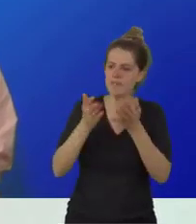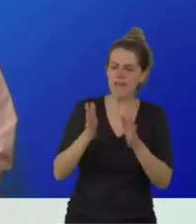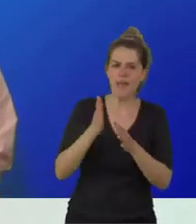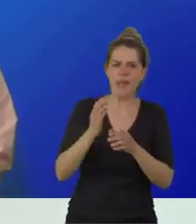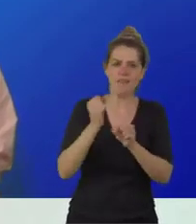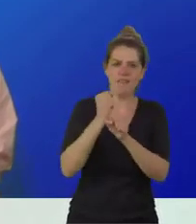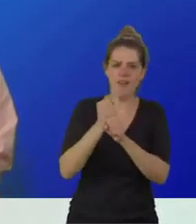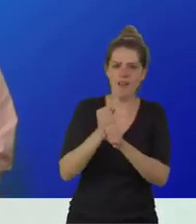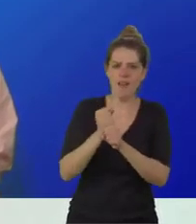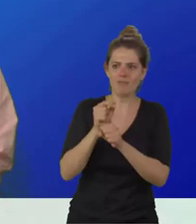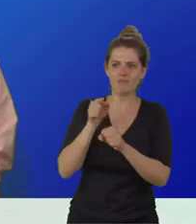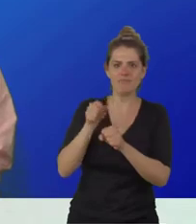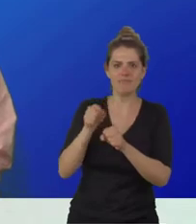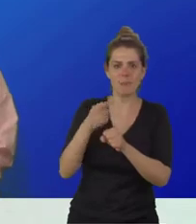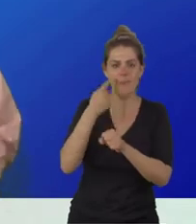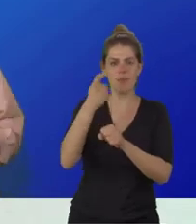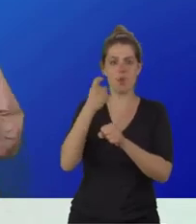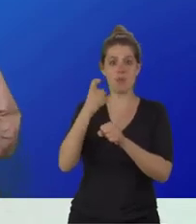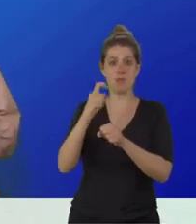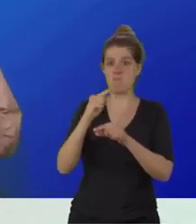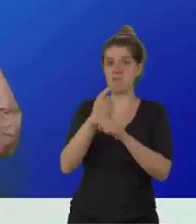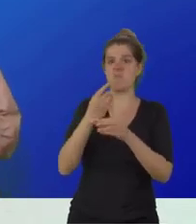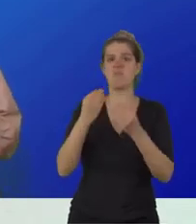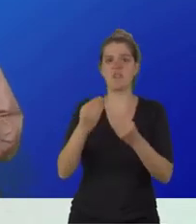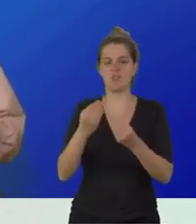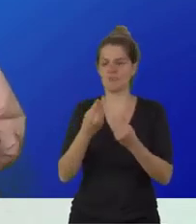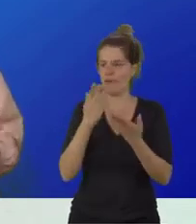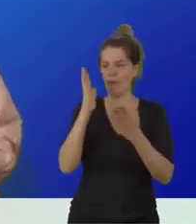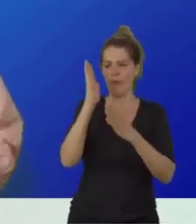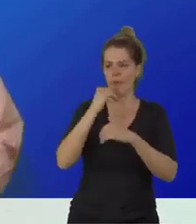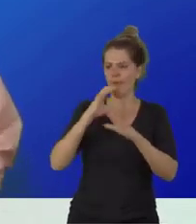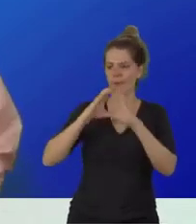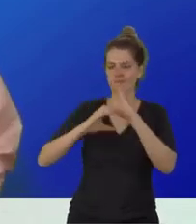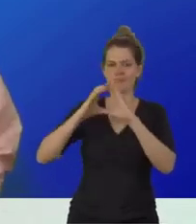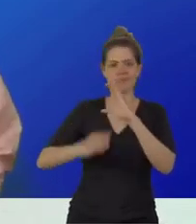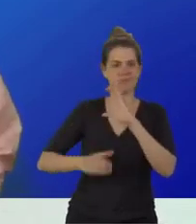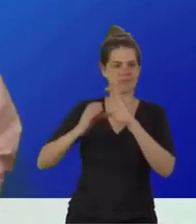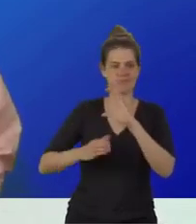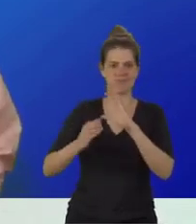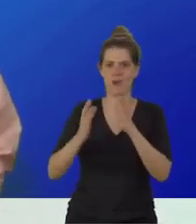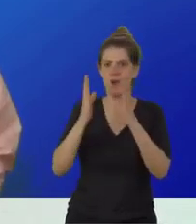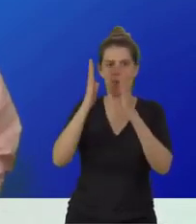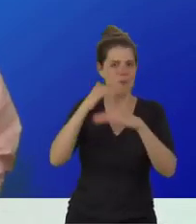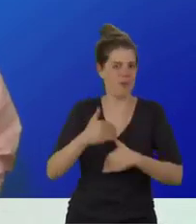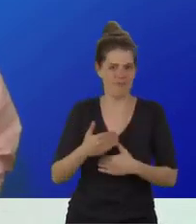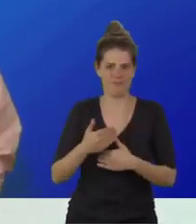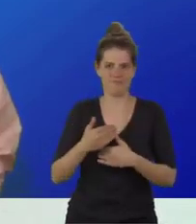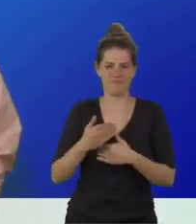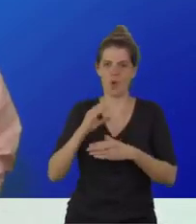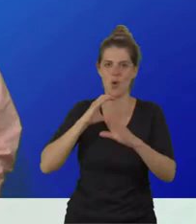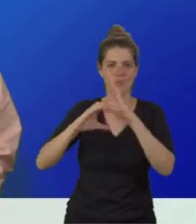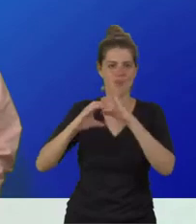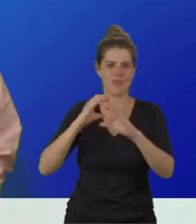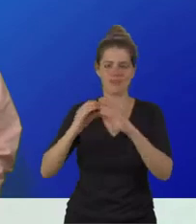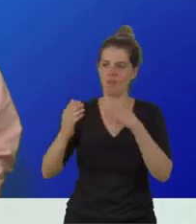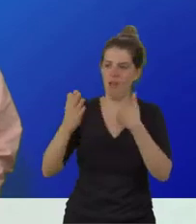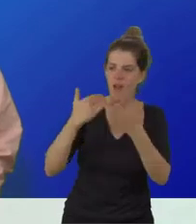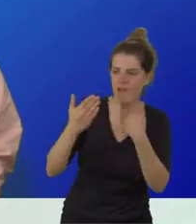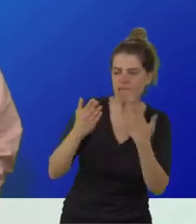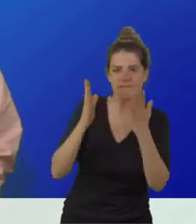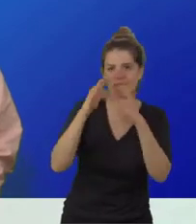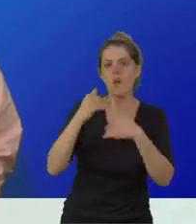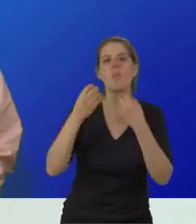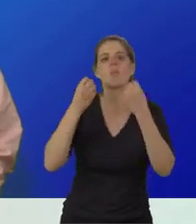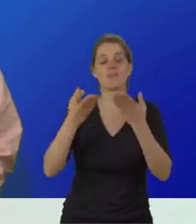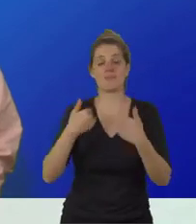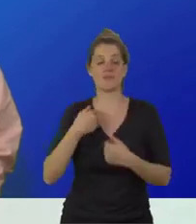la gente de lengua de señas me di cuenta primero que yo era inhábil de poder comunicarme con ellos justamente porque